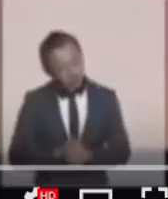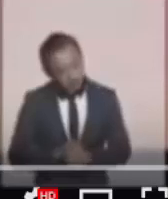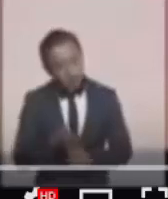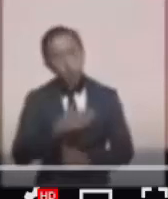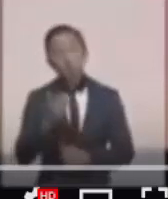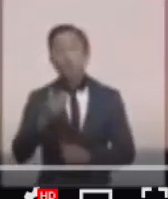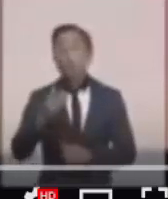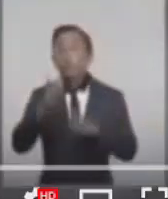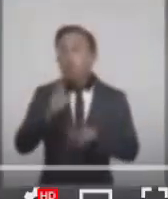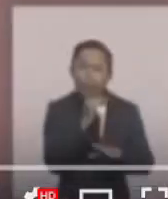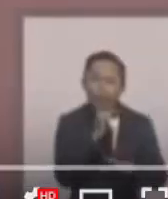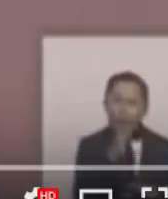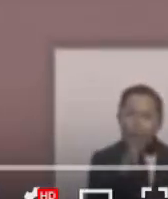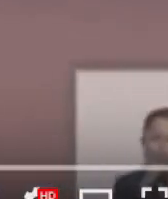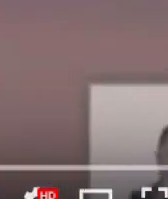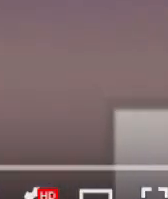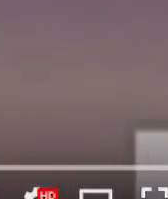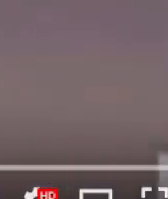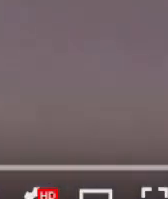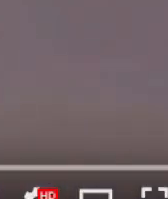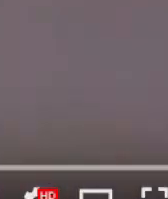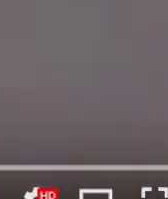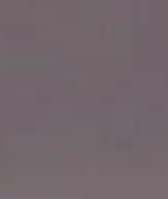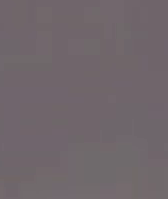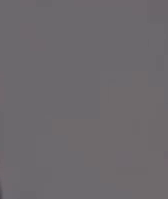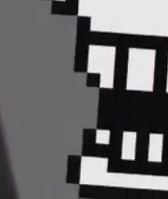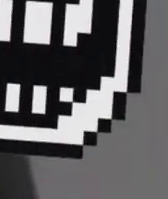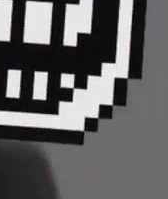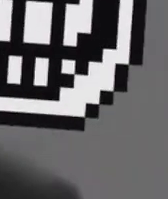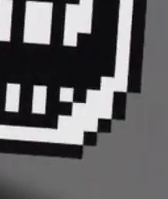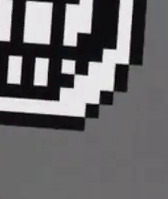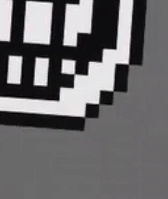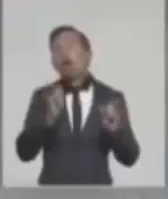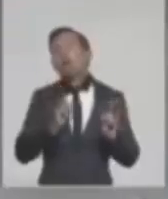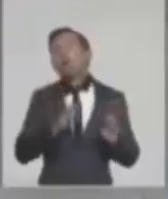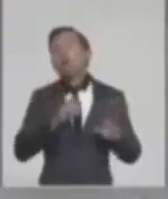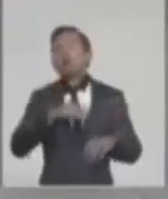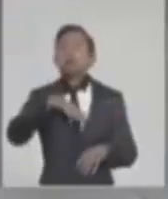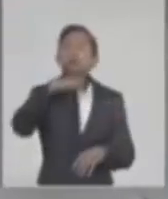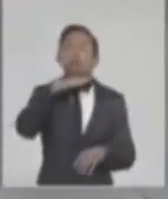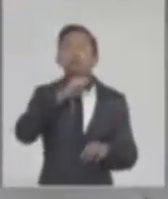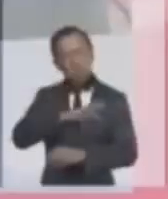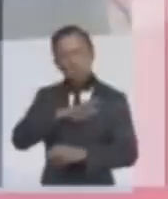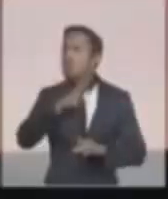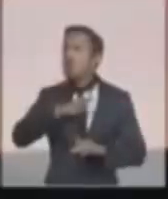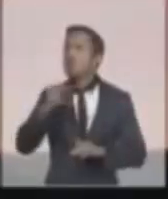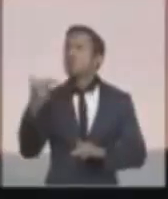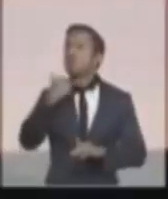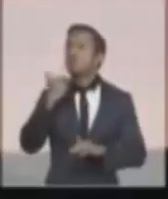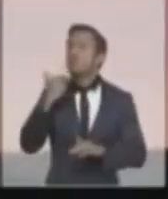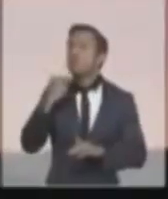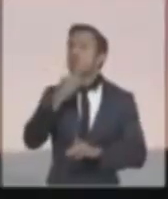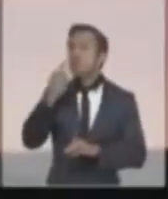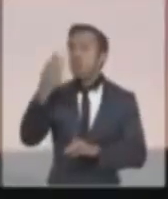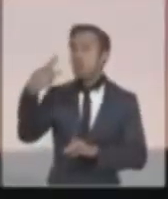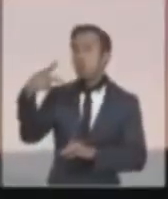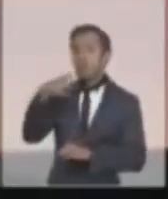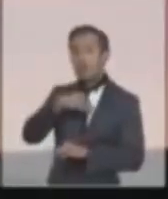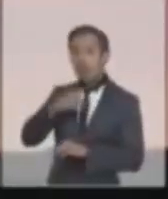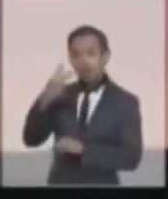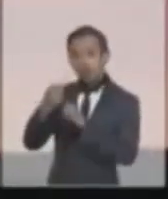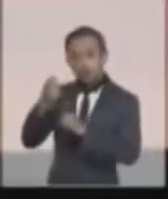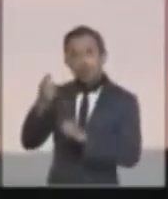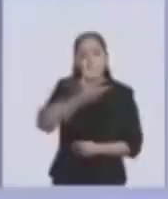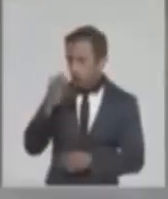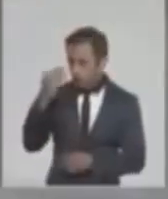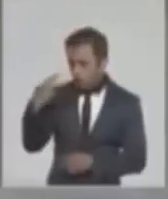gracioso, la verdad. Ok. Yo solo quiero darte. Por el orto. Por eso tenemos que hacerlo. Dios. Anaya, ¿alguna